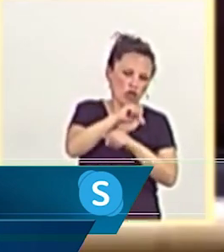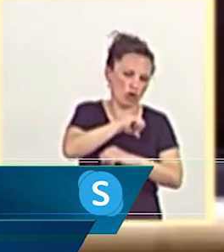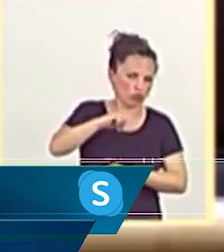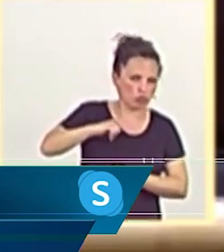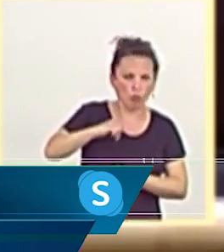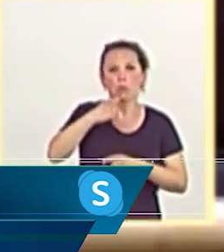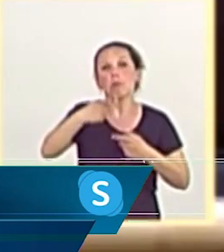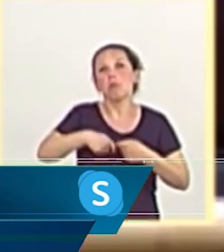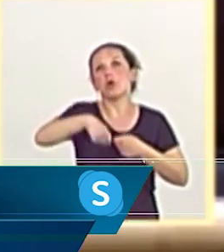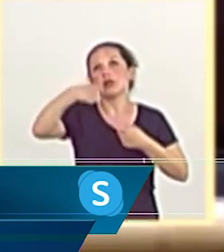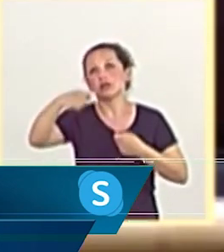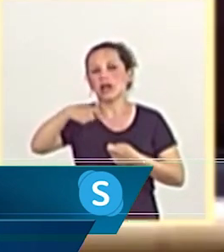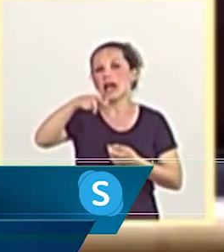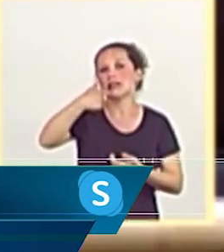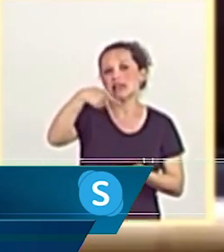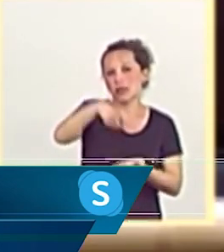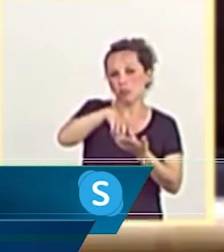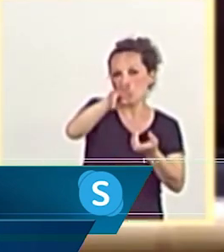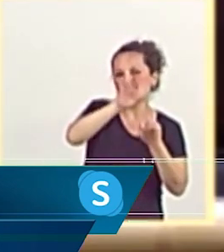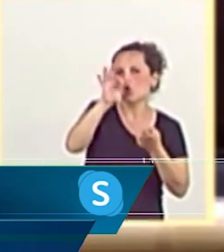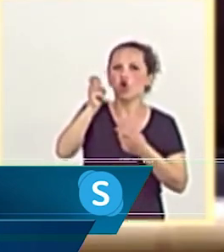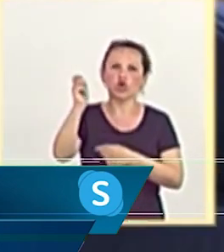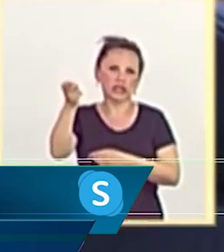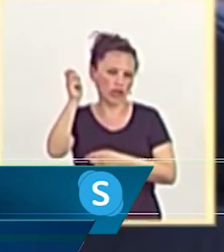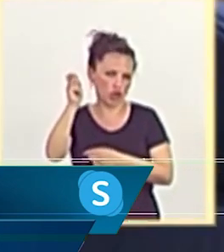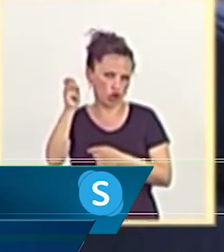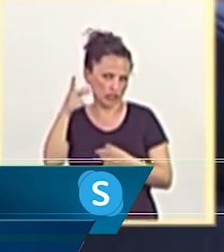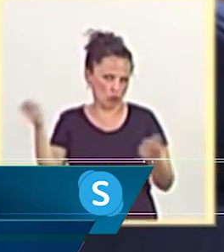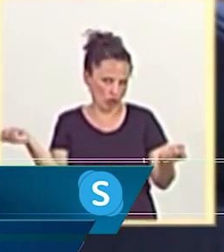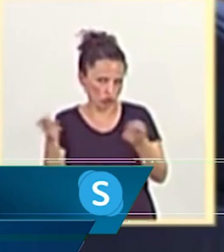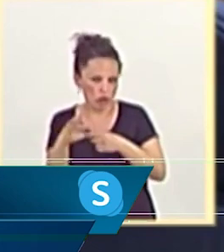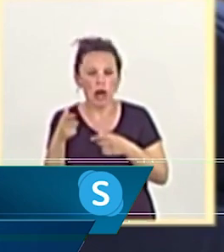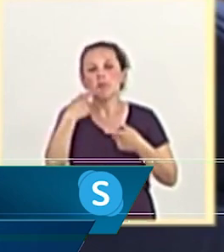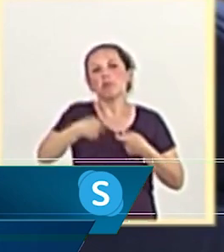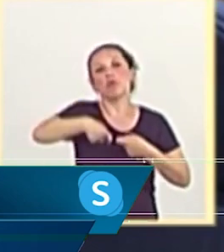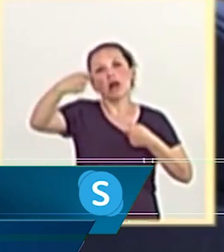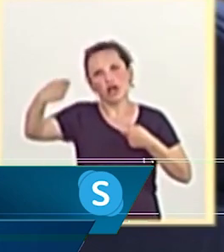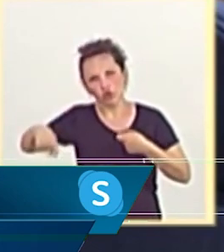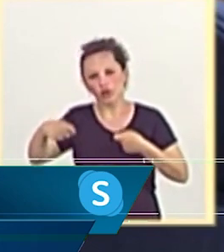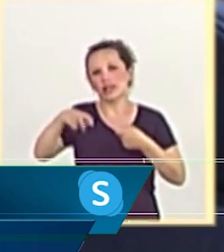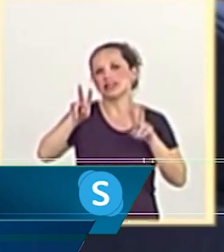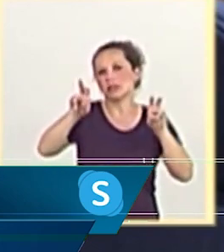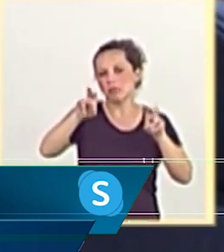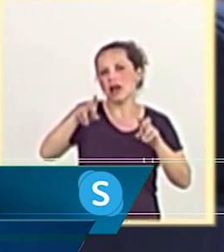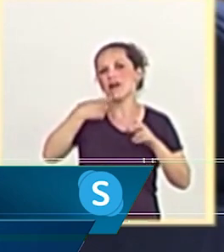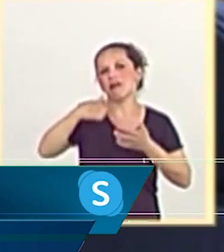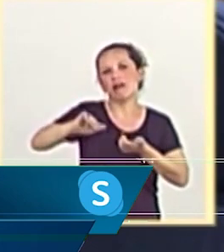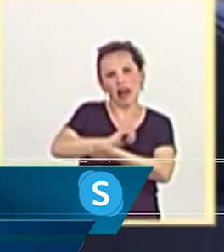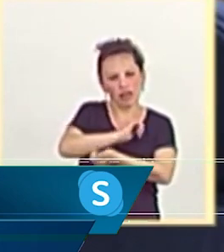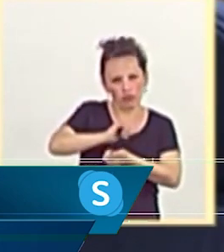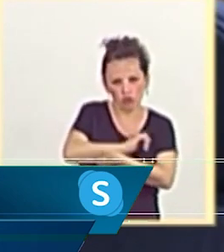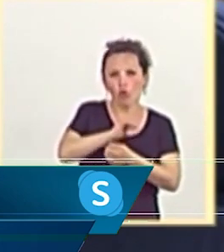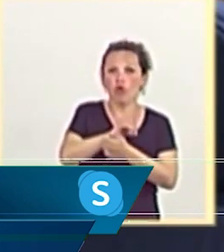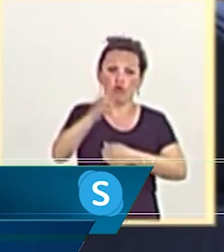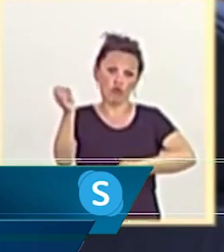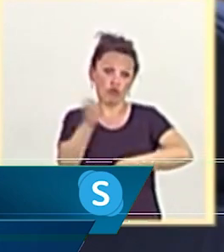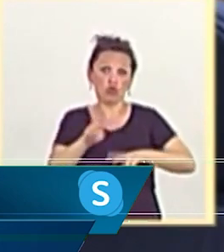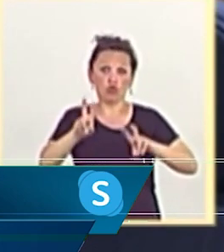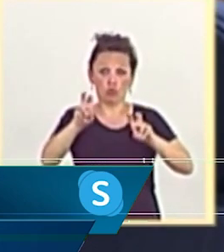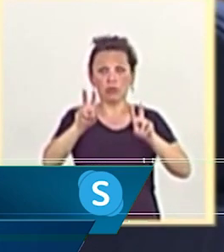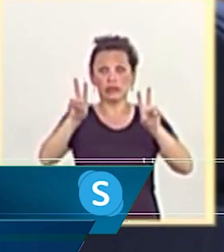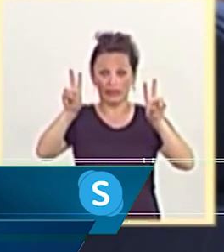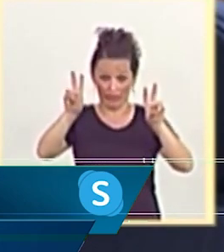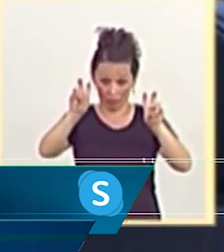a quedar expoliados en una generación. Esto tengan ustedes muy en cuenta. En el año 2020, Sánchez ha